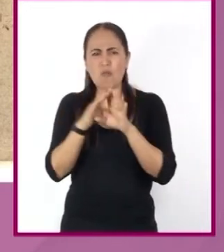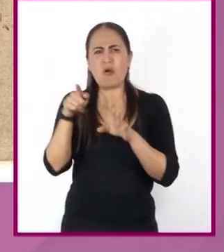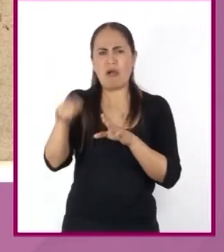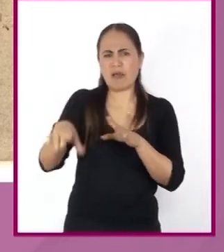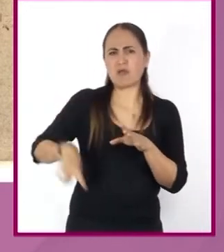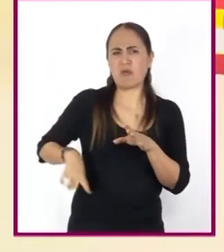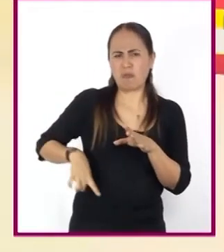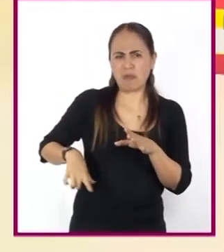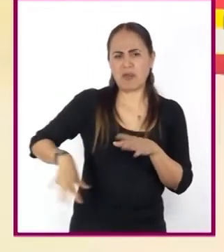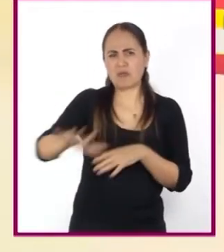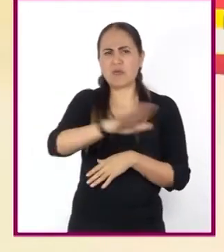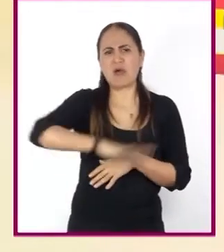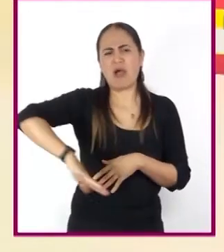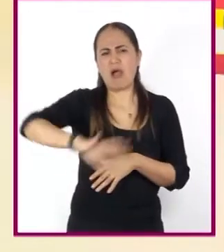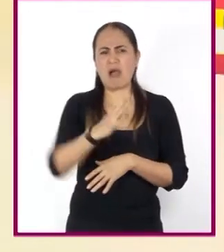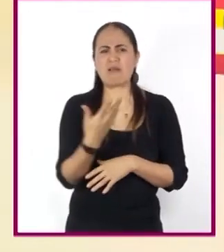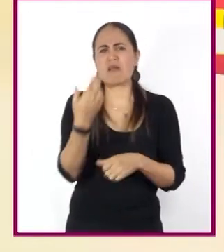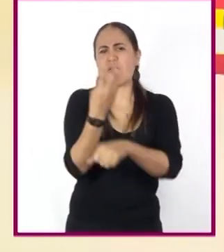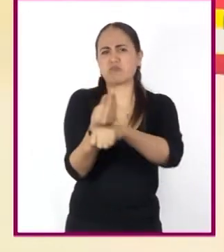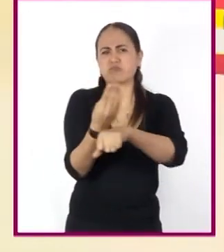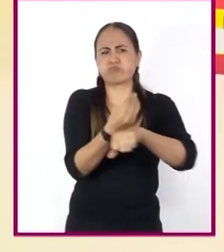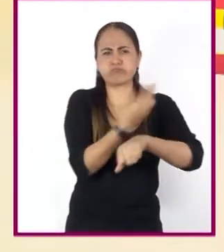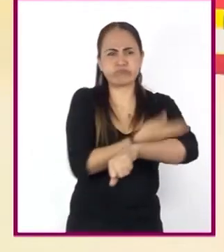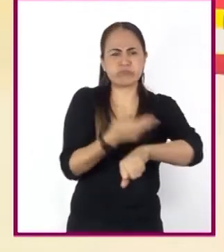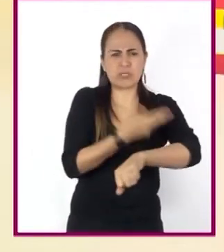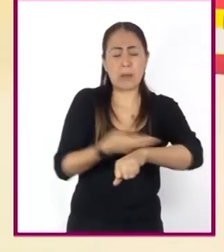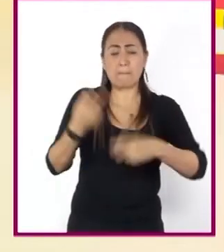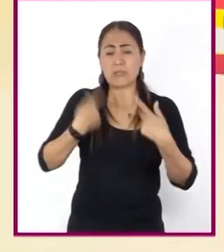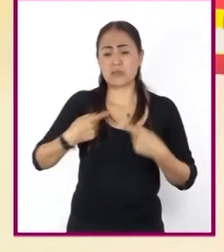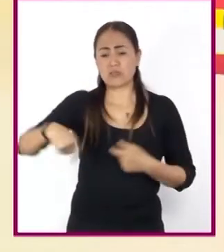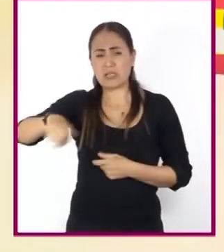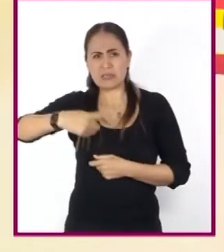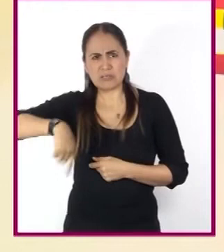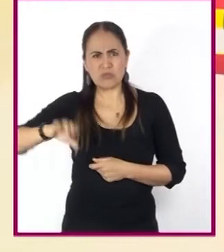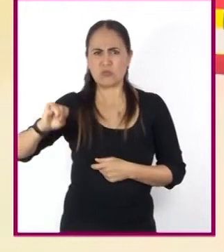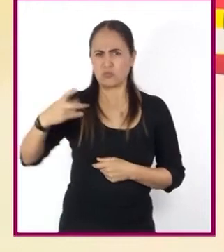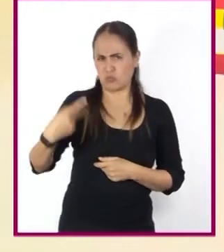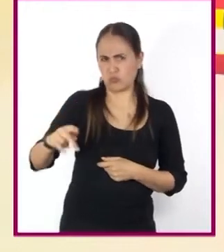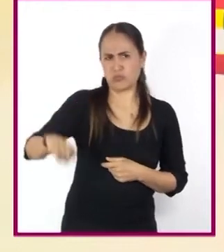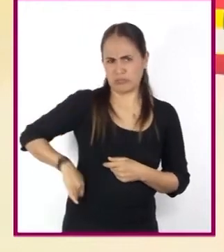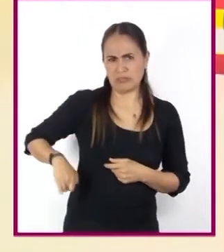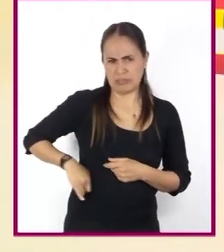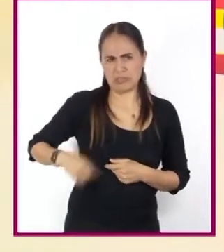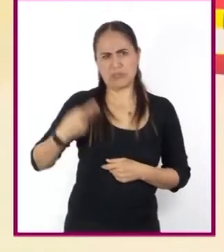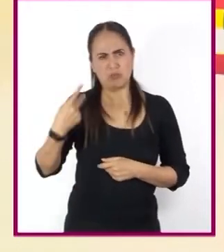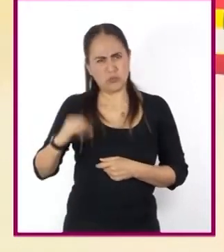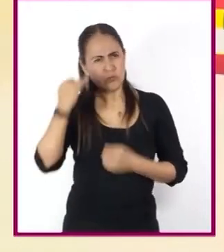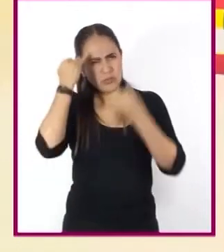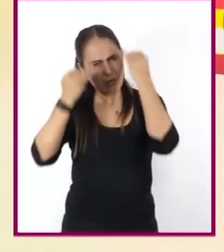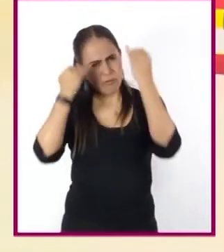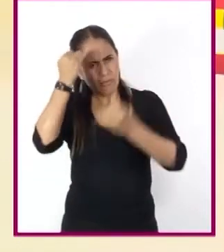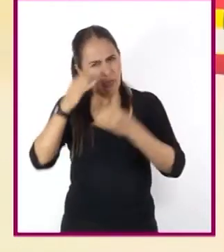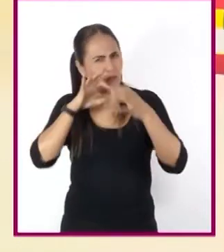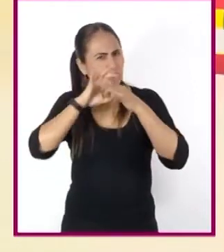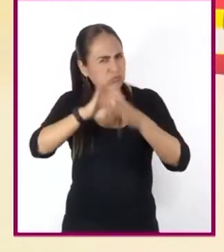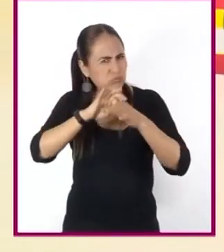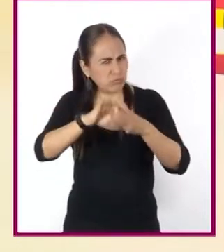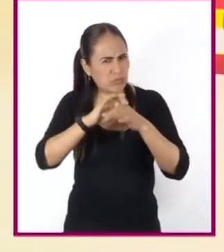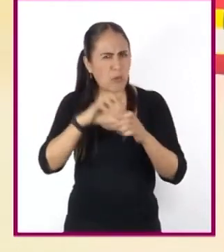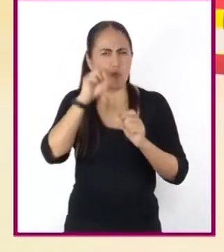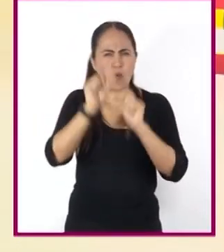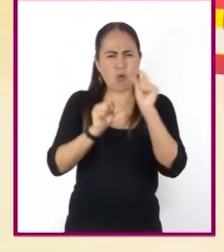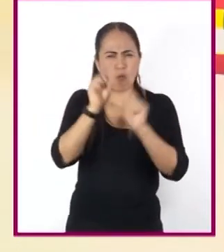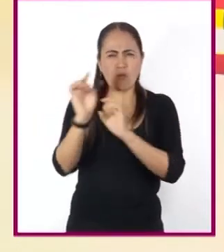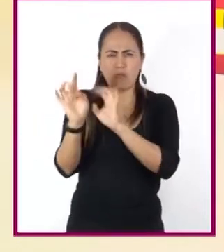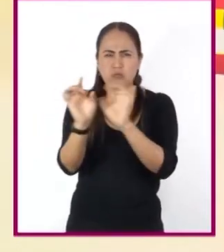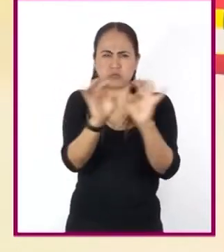en el Nuevo Mundo. Los colonos se dejaron llevar por sus intereses y sus ideales. Las circunstancias propiciaron la